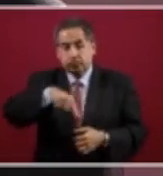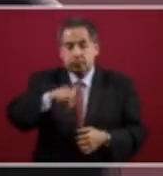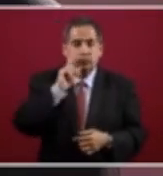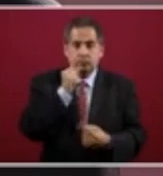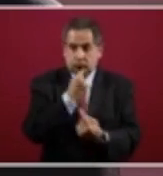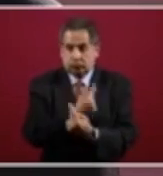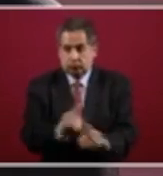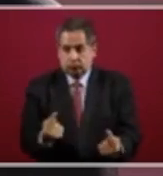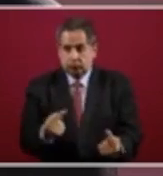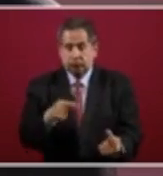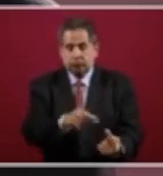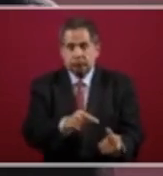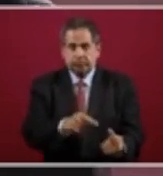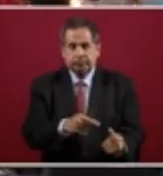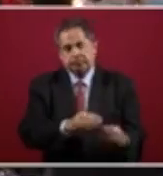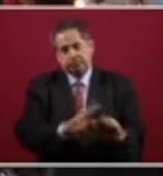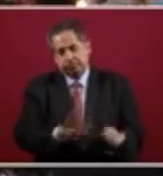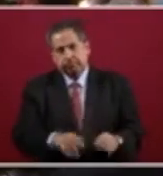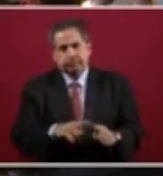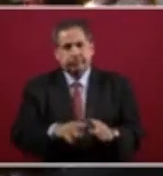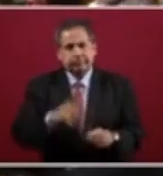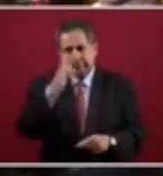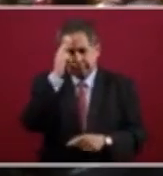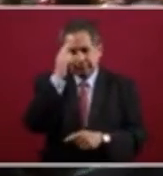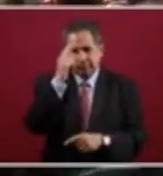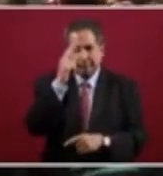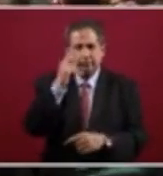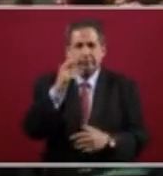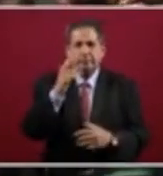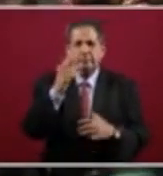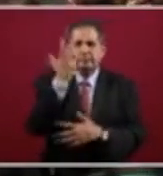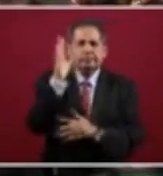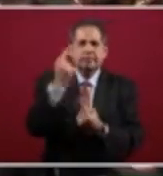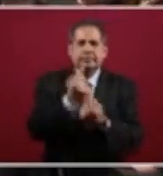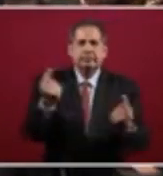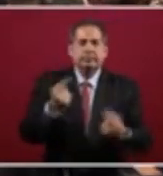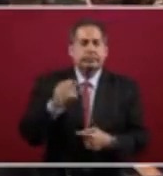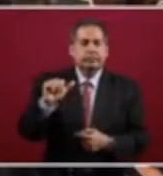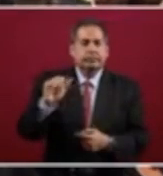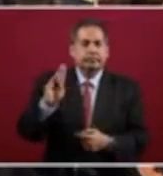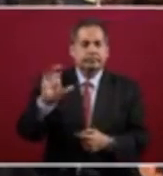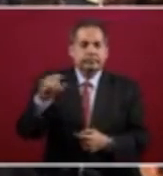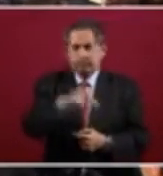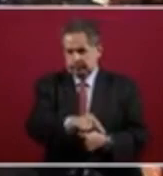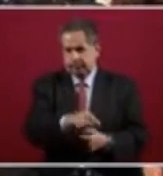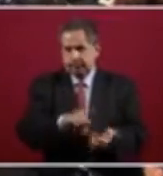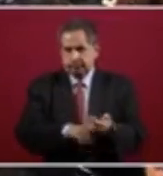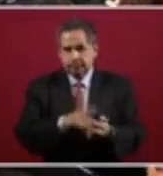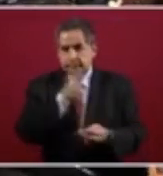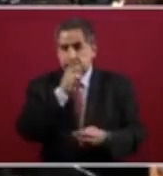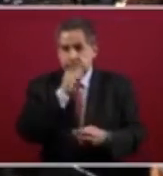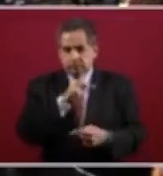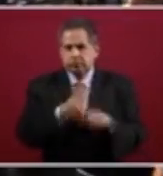niños que perdieron la vida en la guardería ABC. Ya